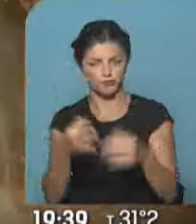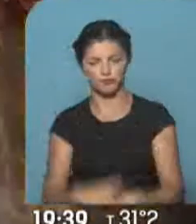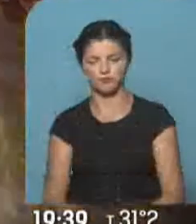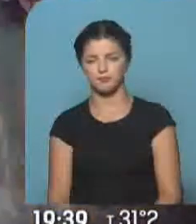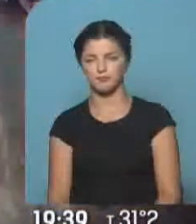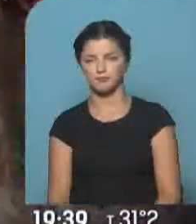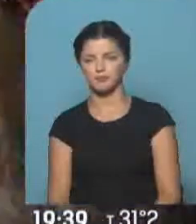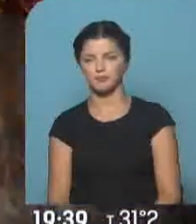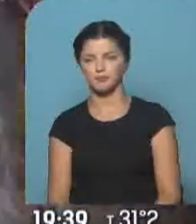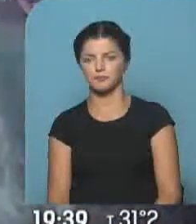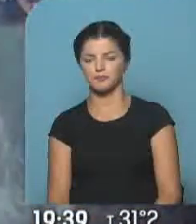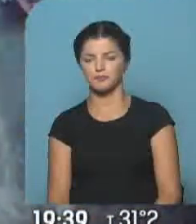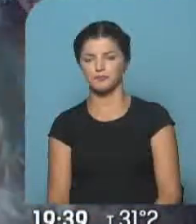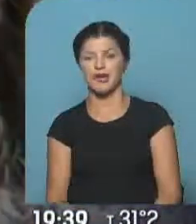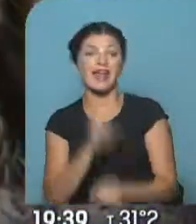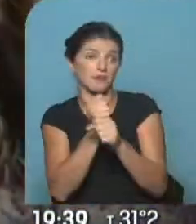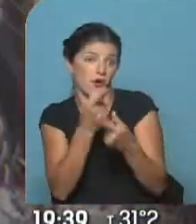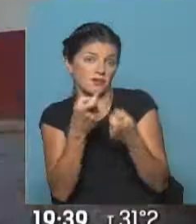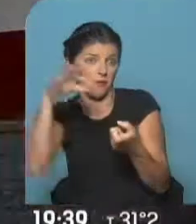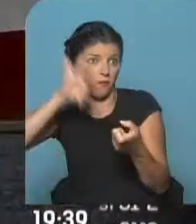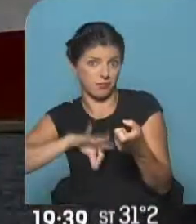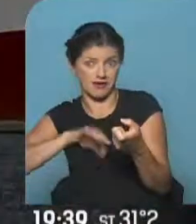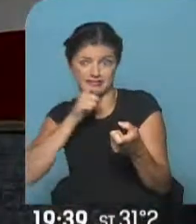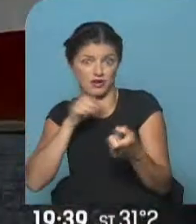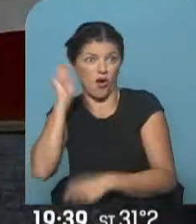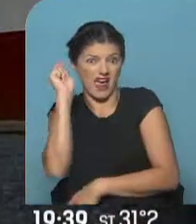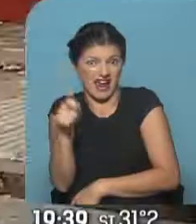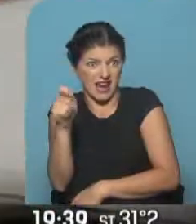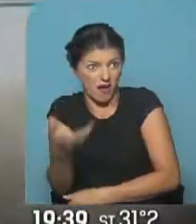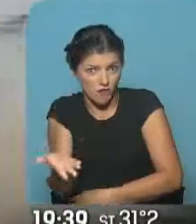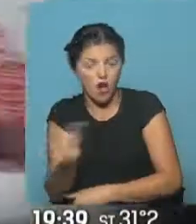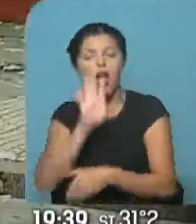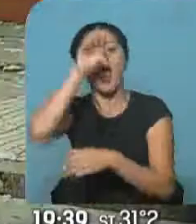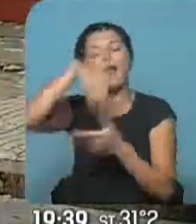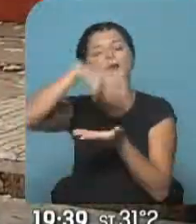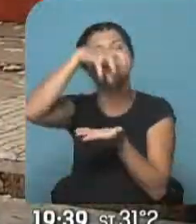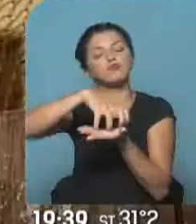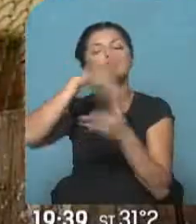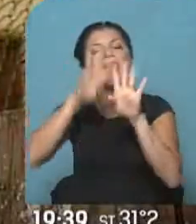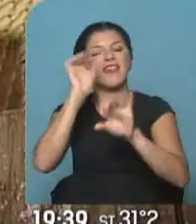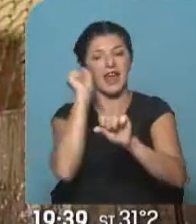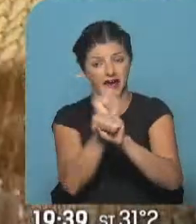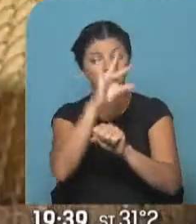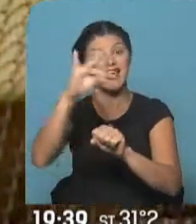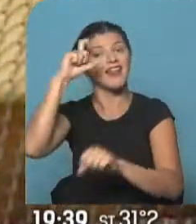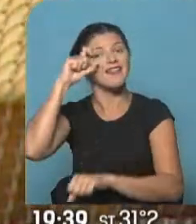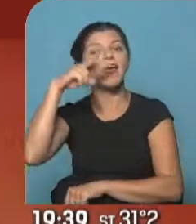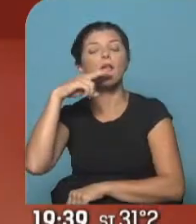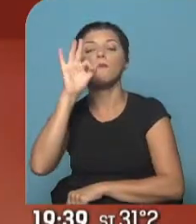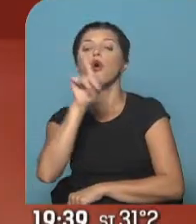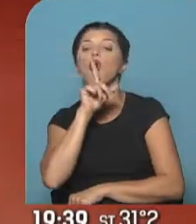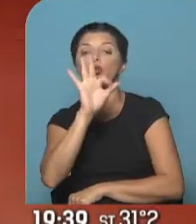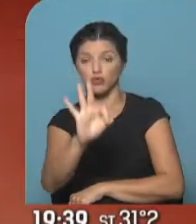El trabajo tiene que ser remunerado porque si no es esclavitud. Dentro del penal de Devoto casi hay plena ocupación.